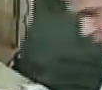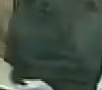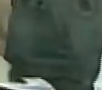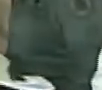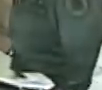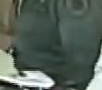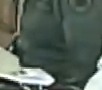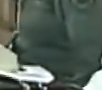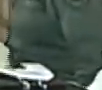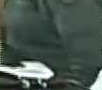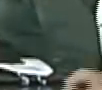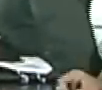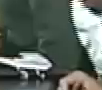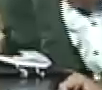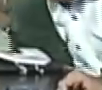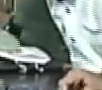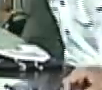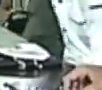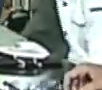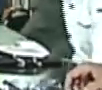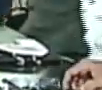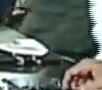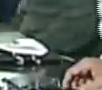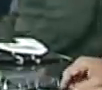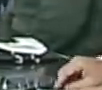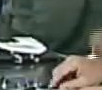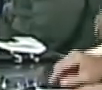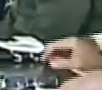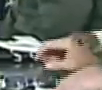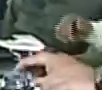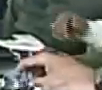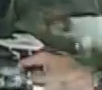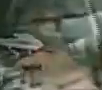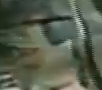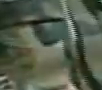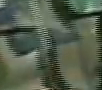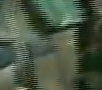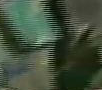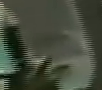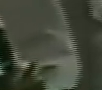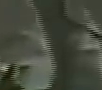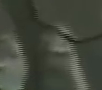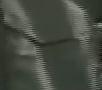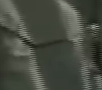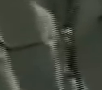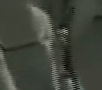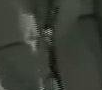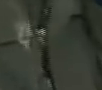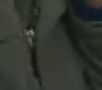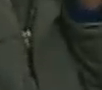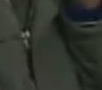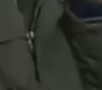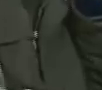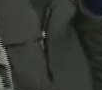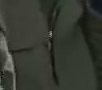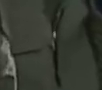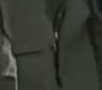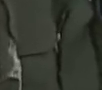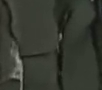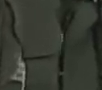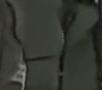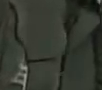del país, dotados de equipos de bioseguridad. Se han facultado 46 hospitales públicos para conducir